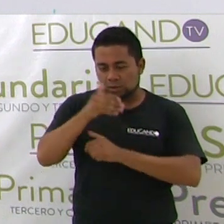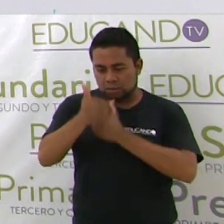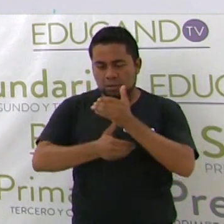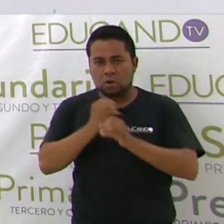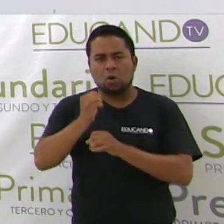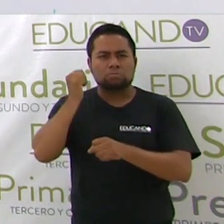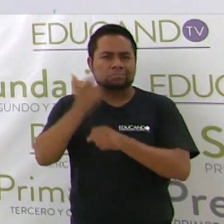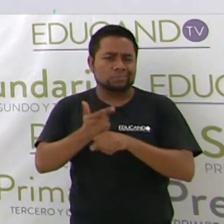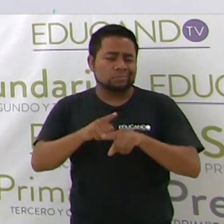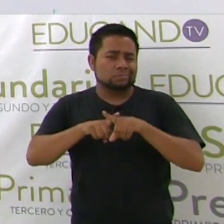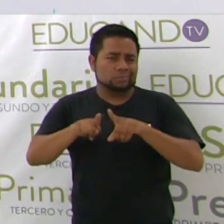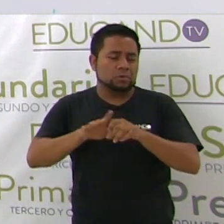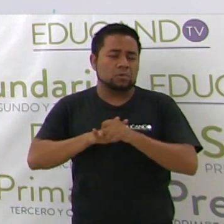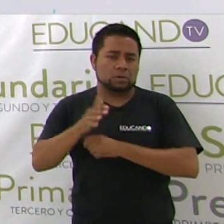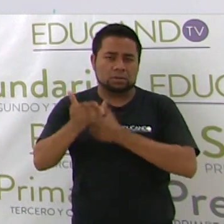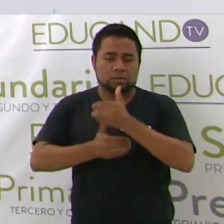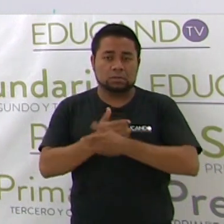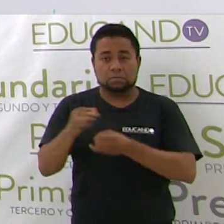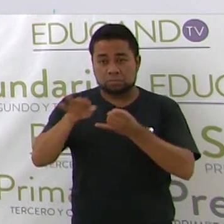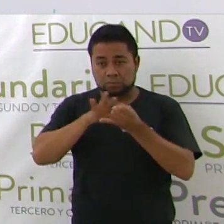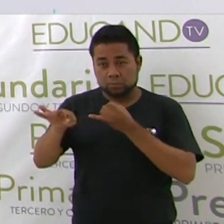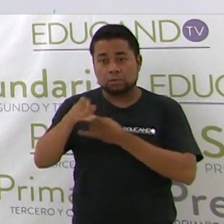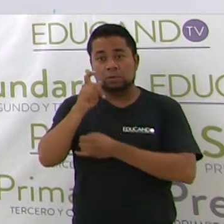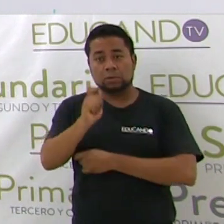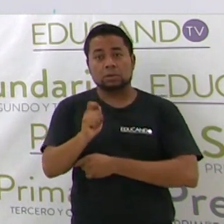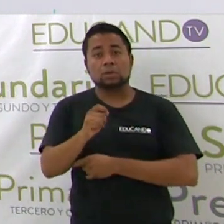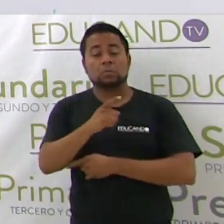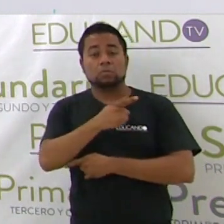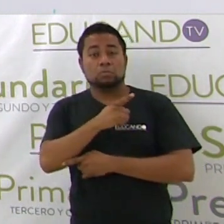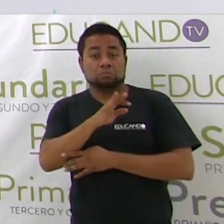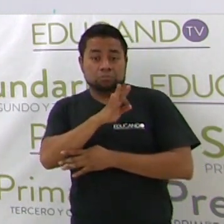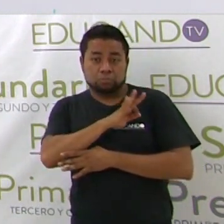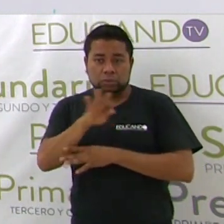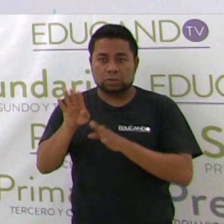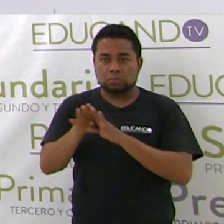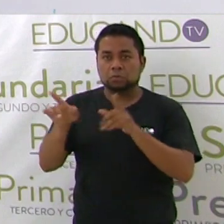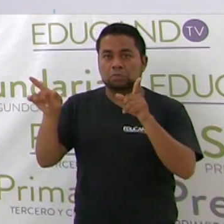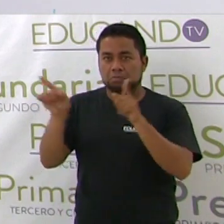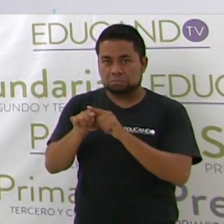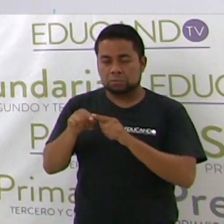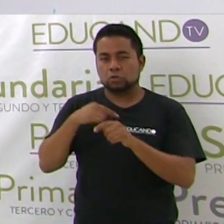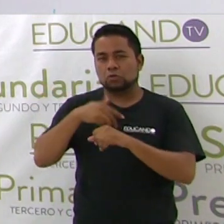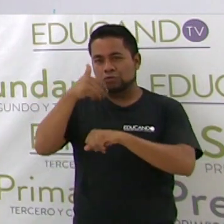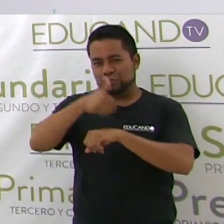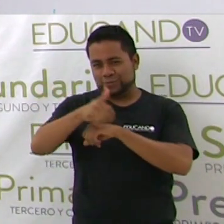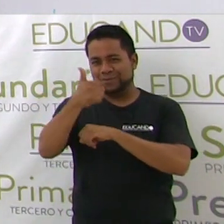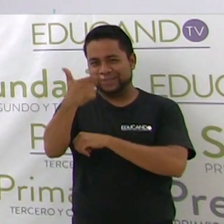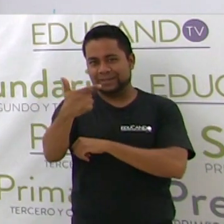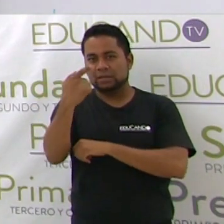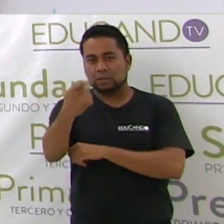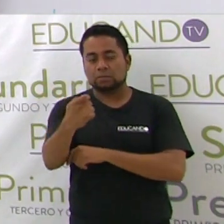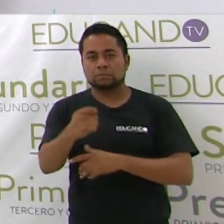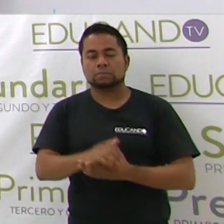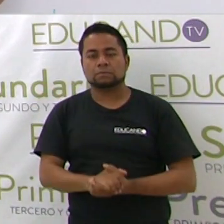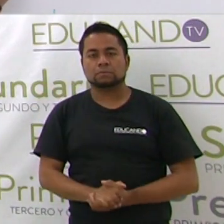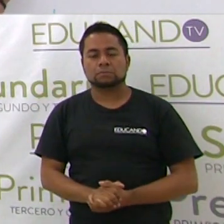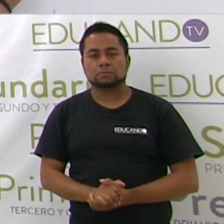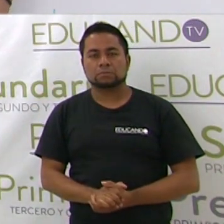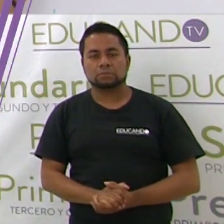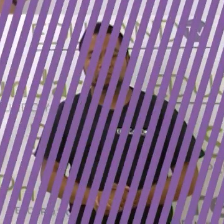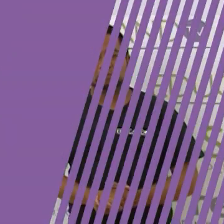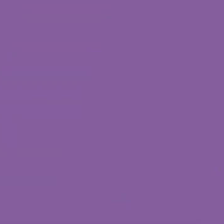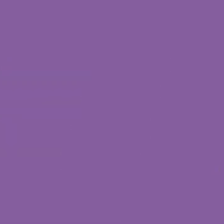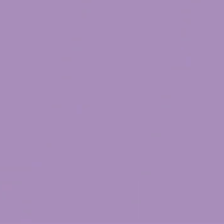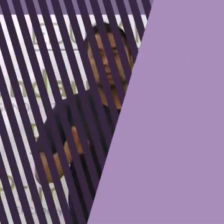descubrimientos. Y finalmente, después de esto, pues podemos concluir, voy a anotar acá el número 7, concluir con